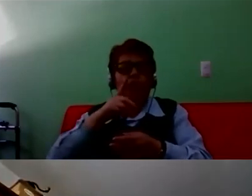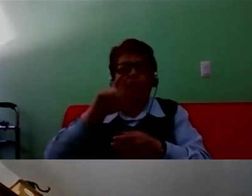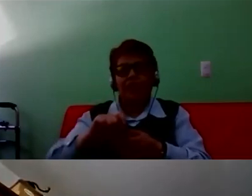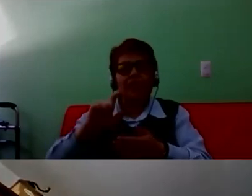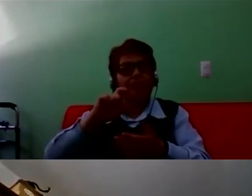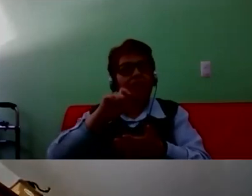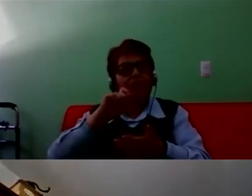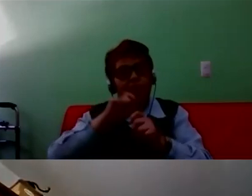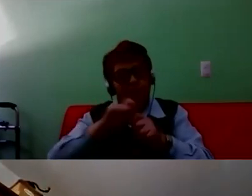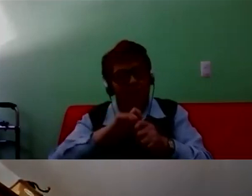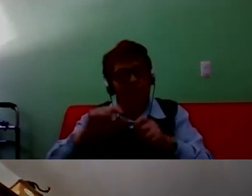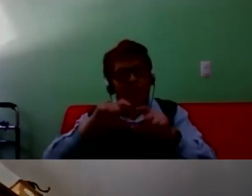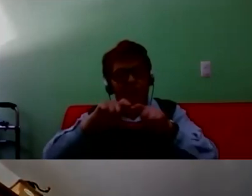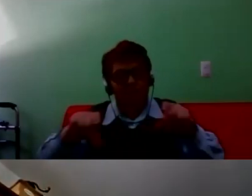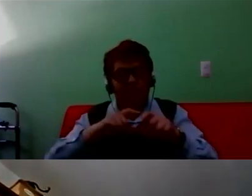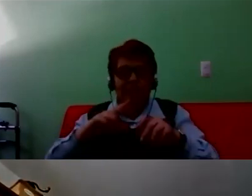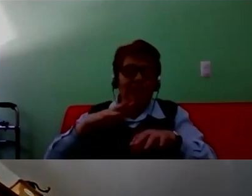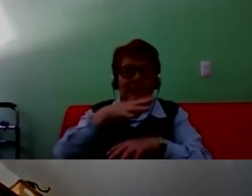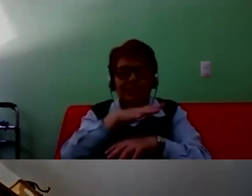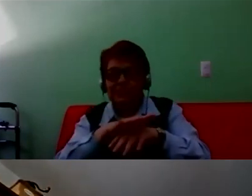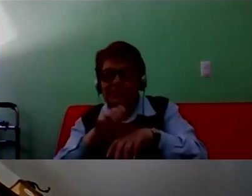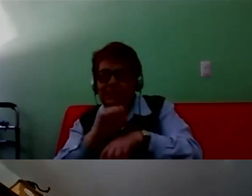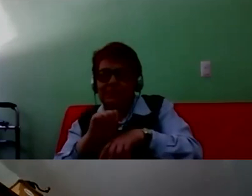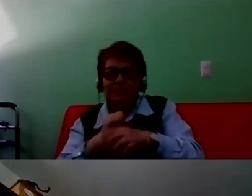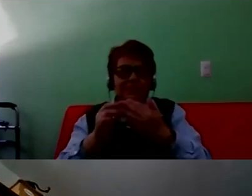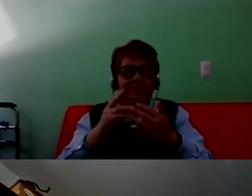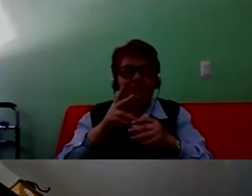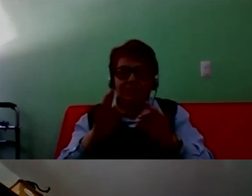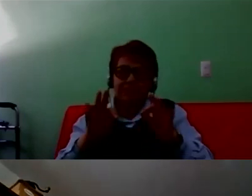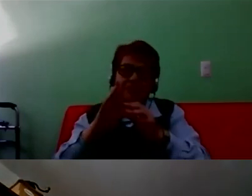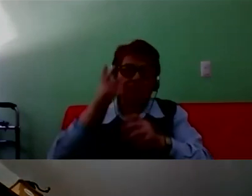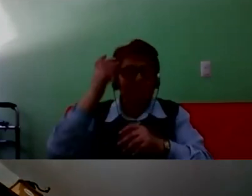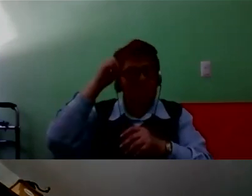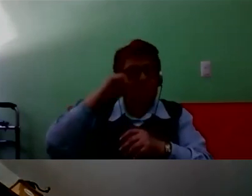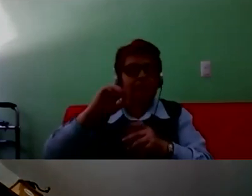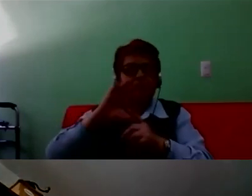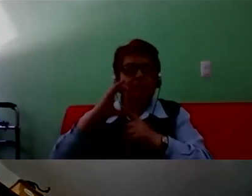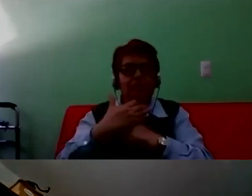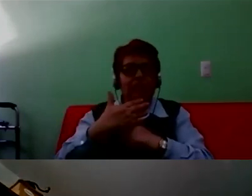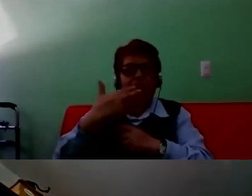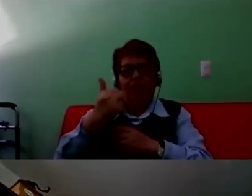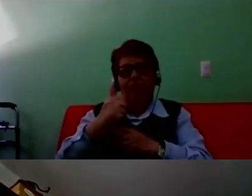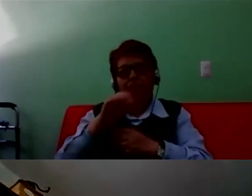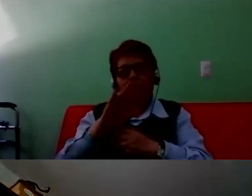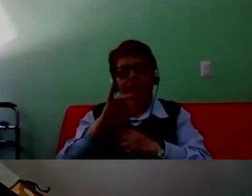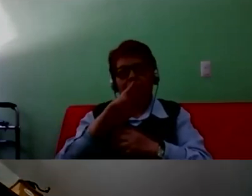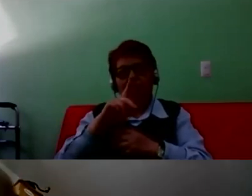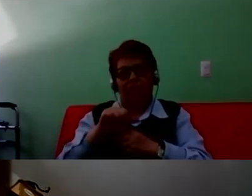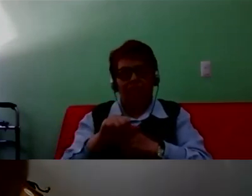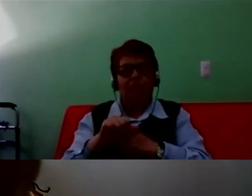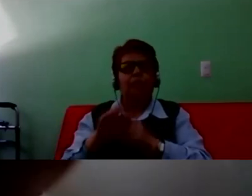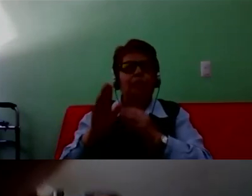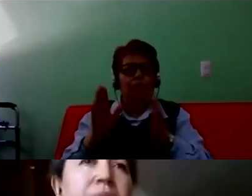especificado, queda muy ambiguo, y creo que es muy importante por eso la opinión de la Comisión de Hacienda. Por otro